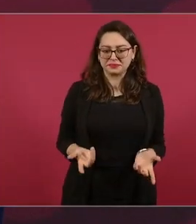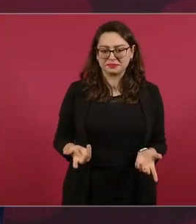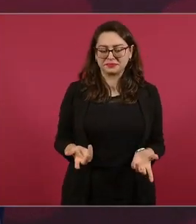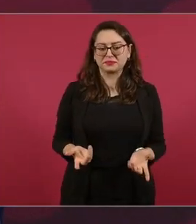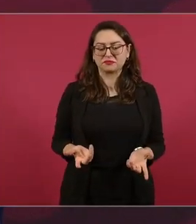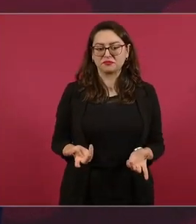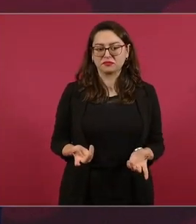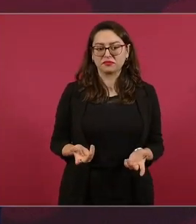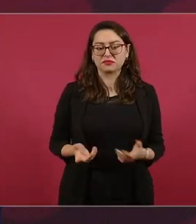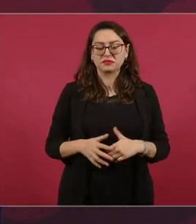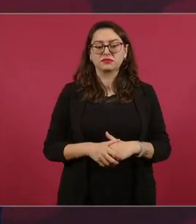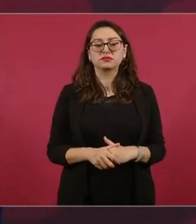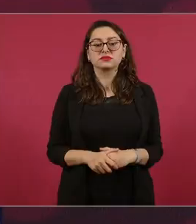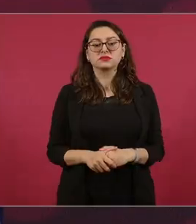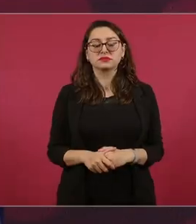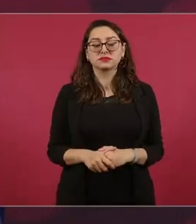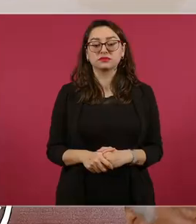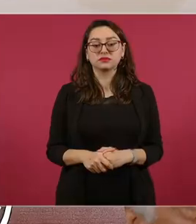ahorrar,